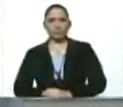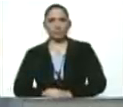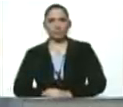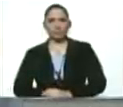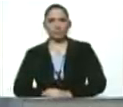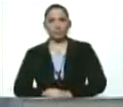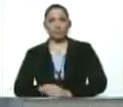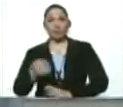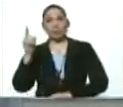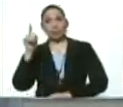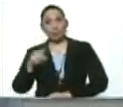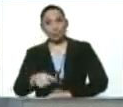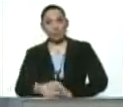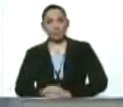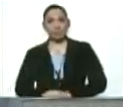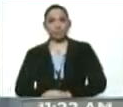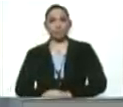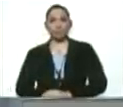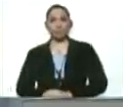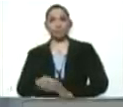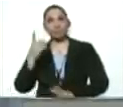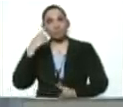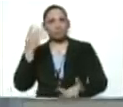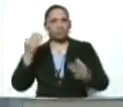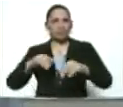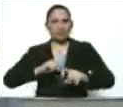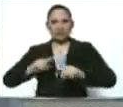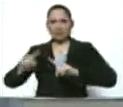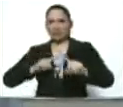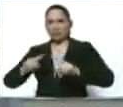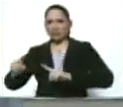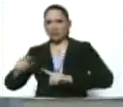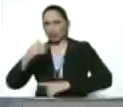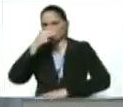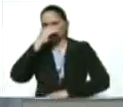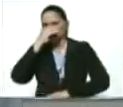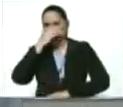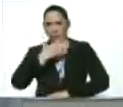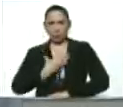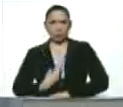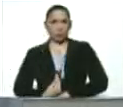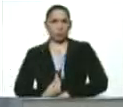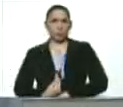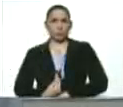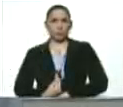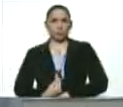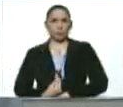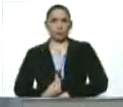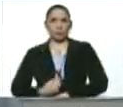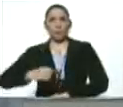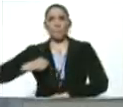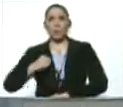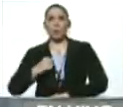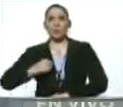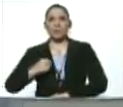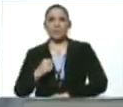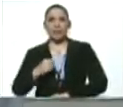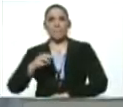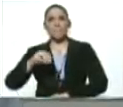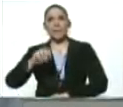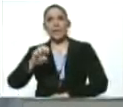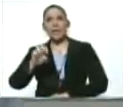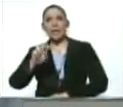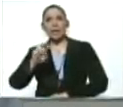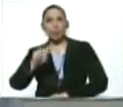Y también cooperaron con esta acción criminal la tristemente célebre Policía Metropolitana,